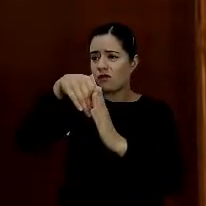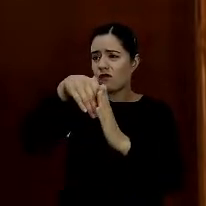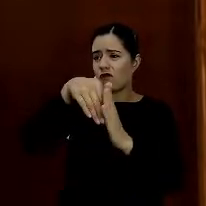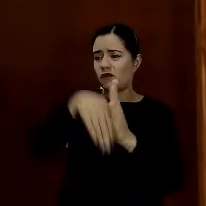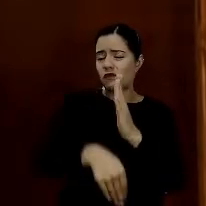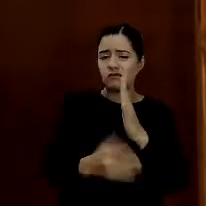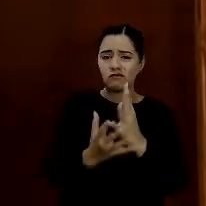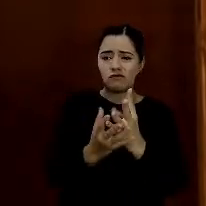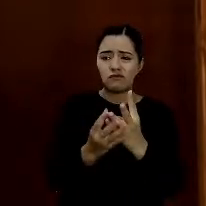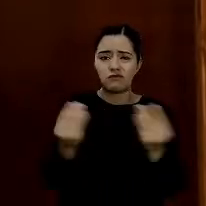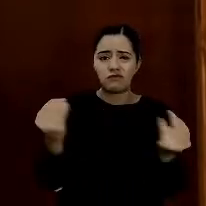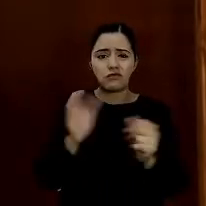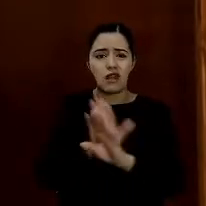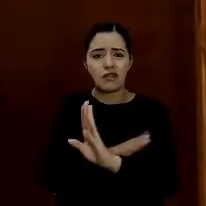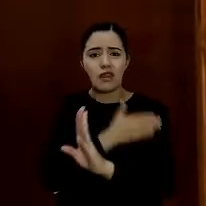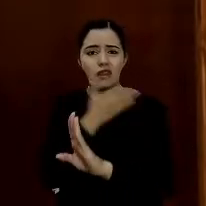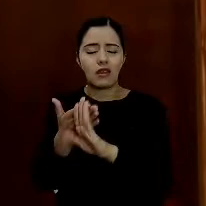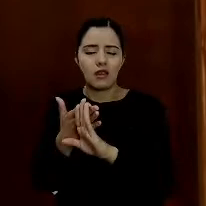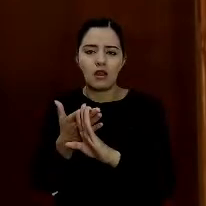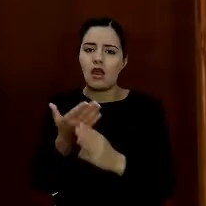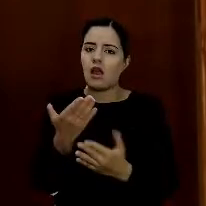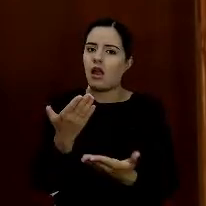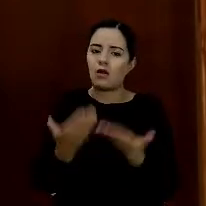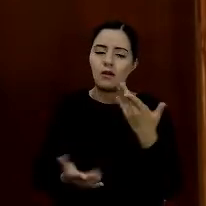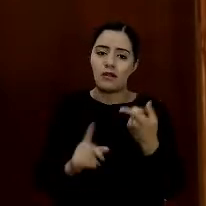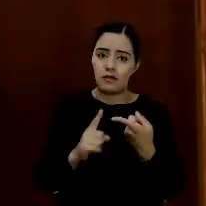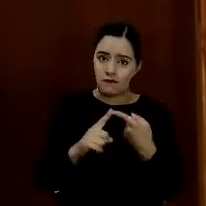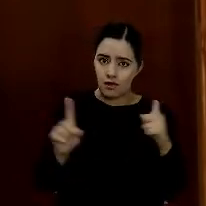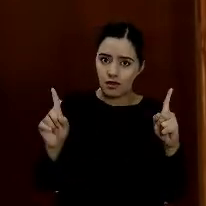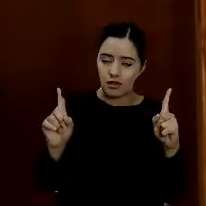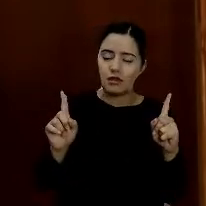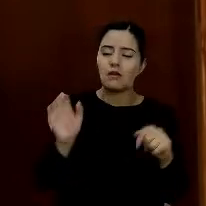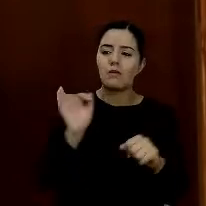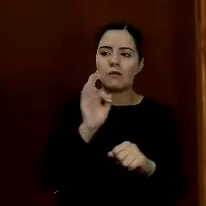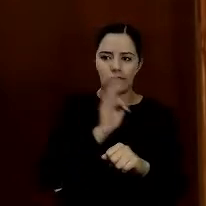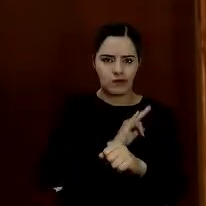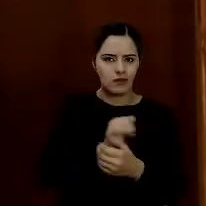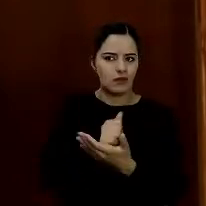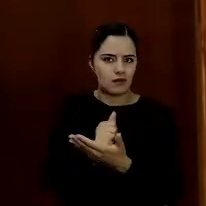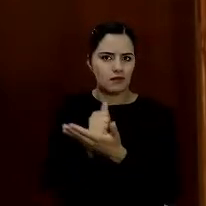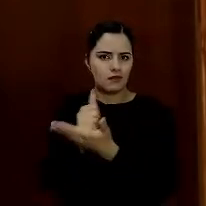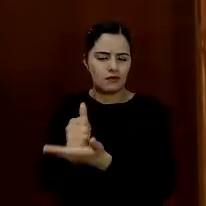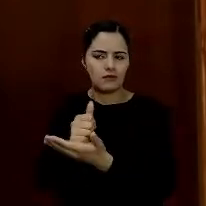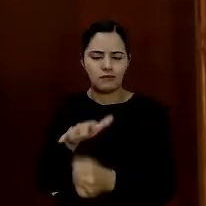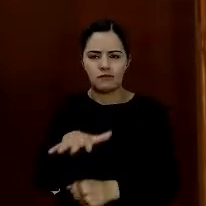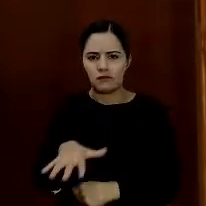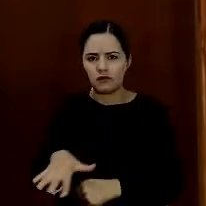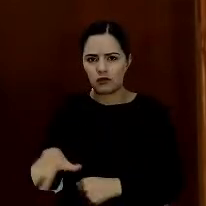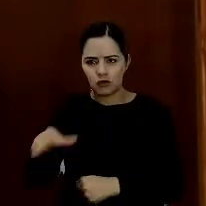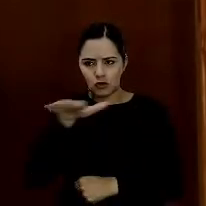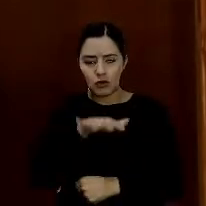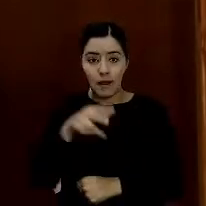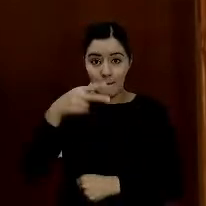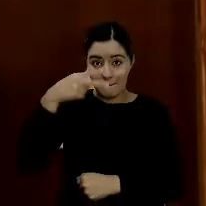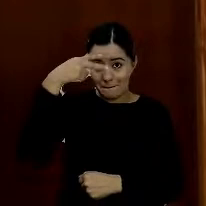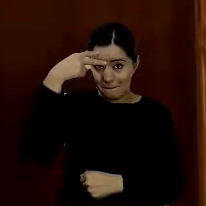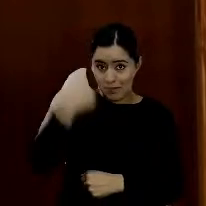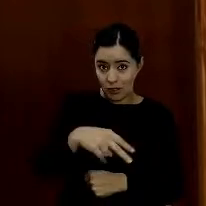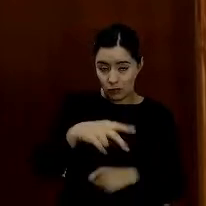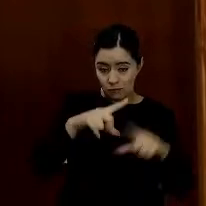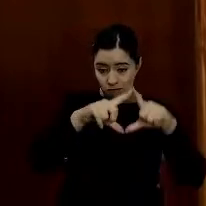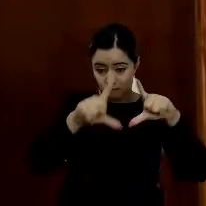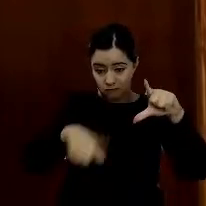proteger a los ecosistemas de nuestra entidad federativa, garantizando que las